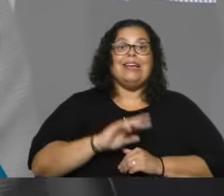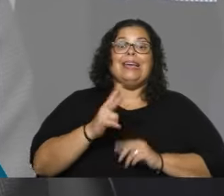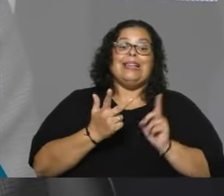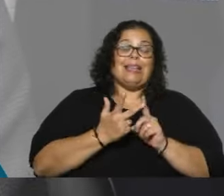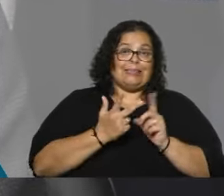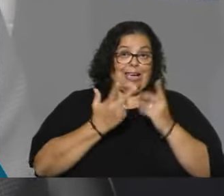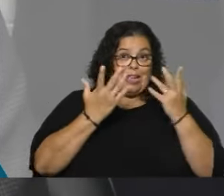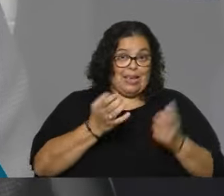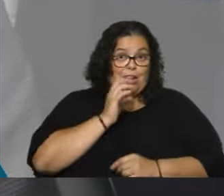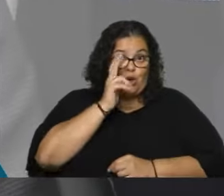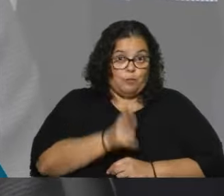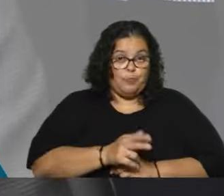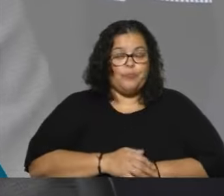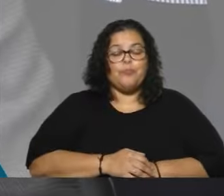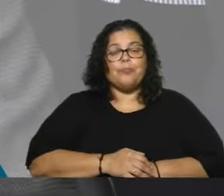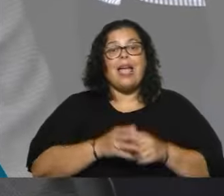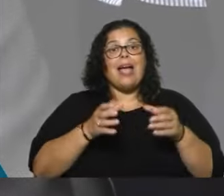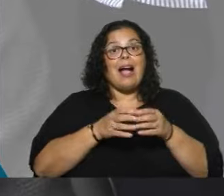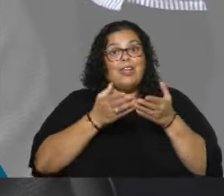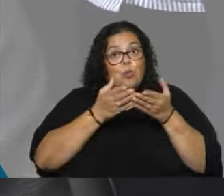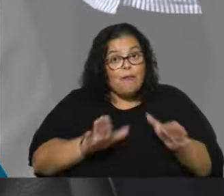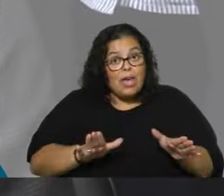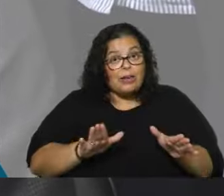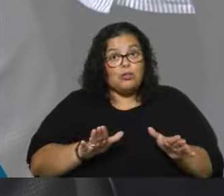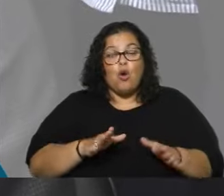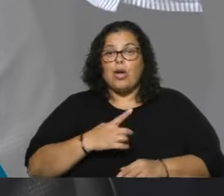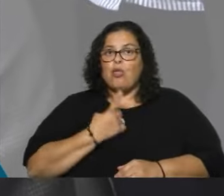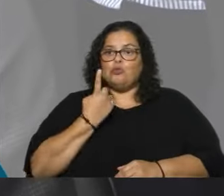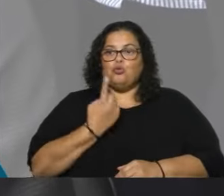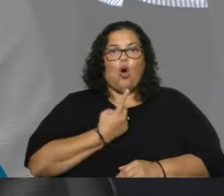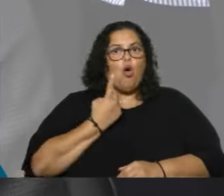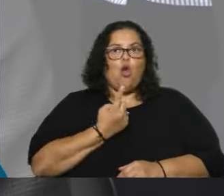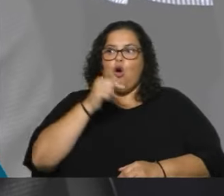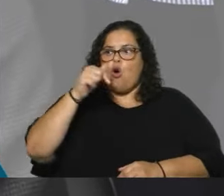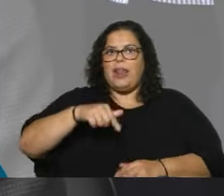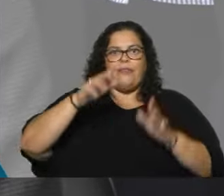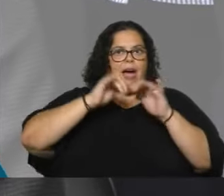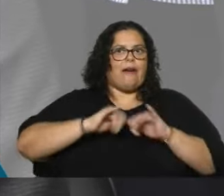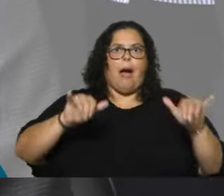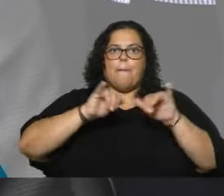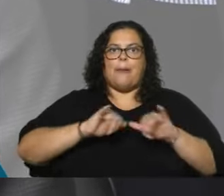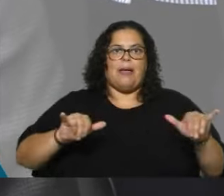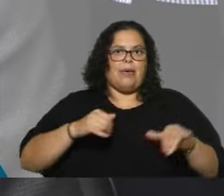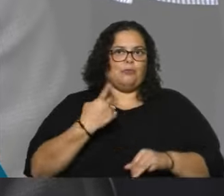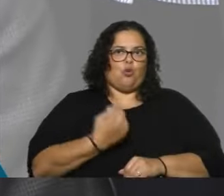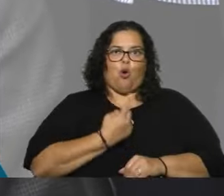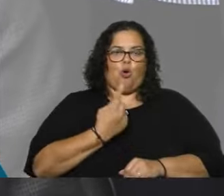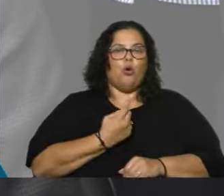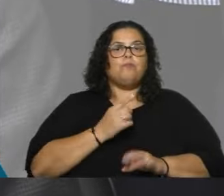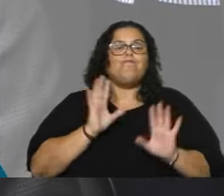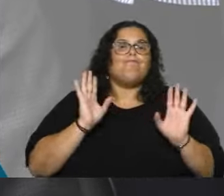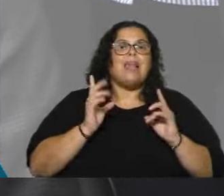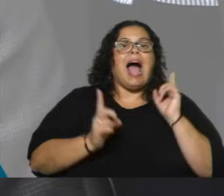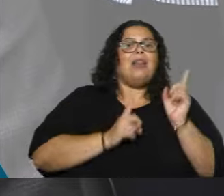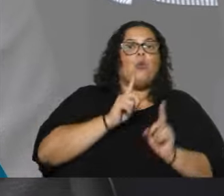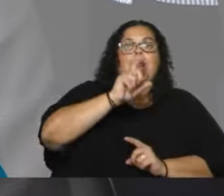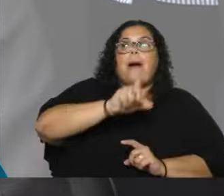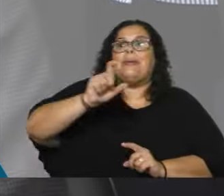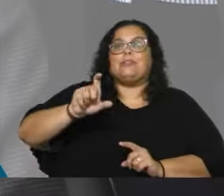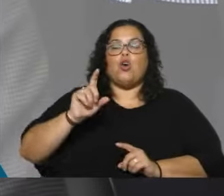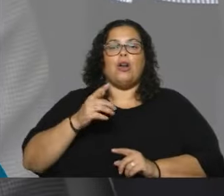hacer, Cabildo Abierto quedó realmente solo en esta campaña. Salvo excepciones que a título personal